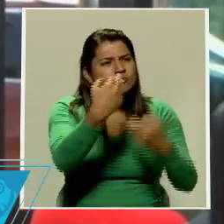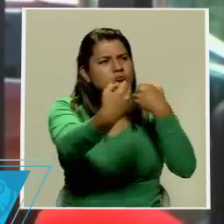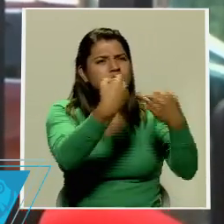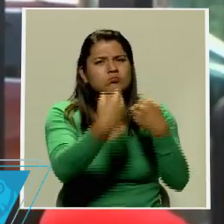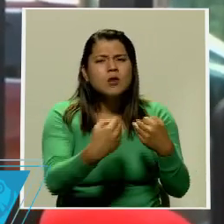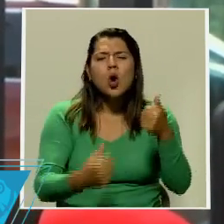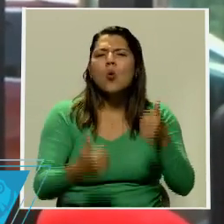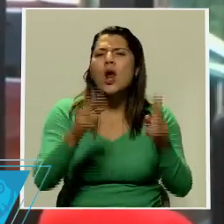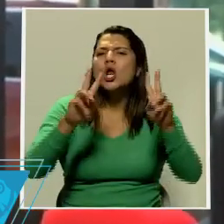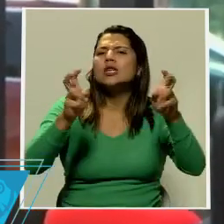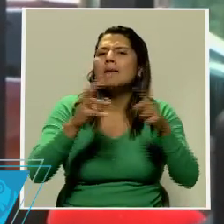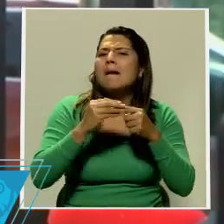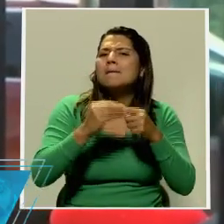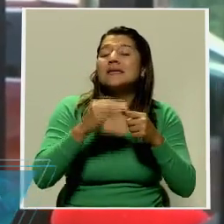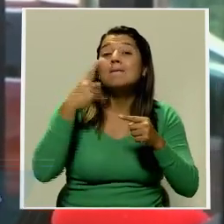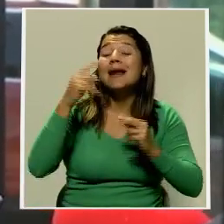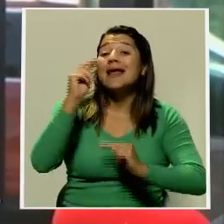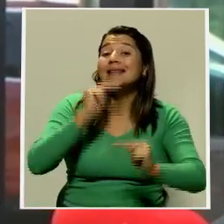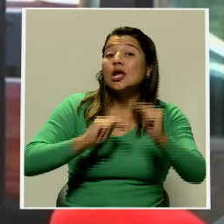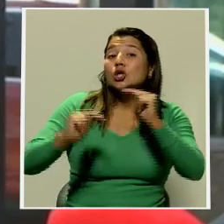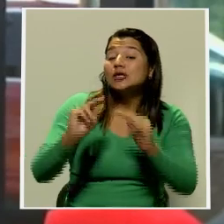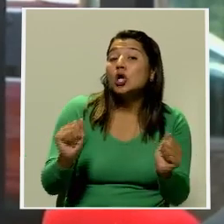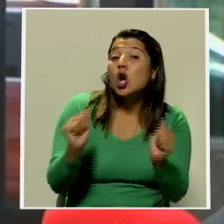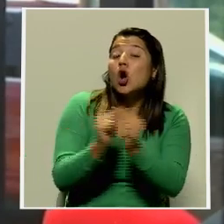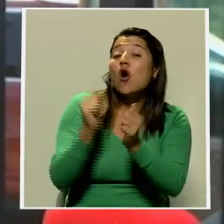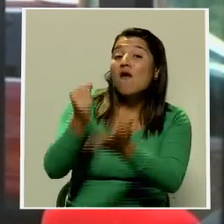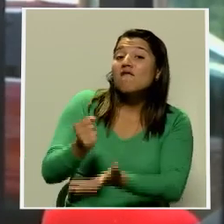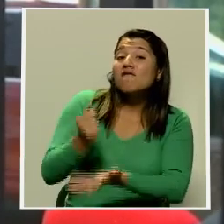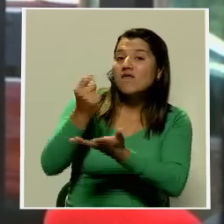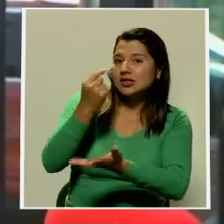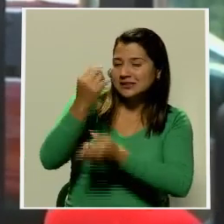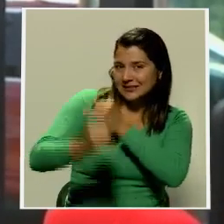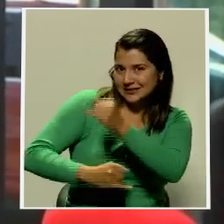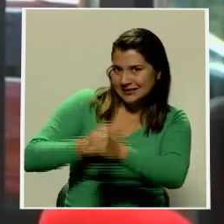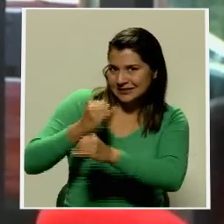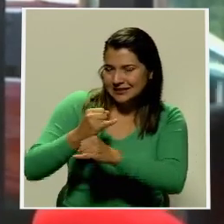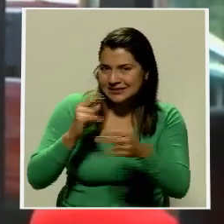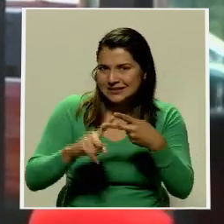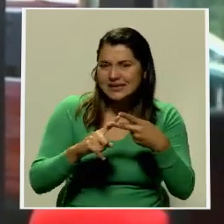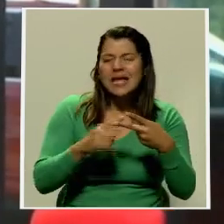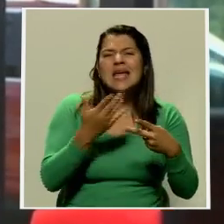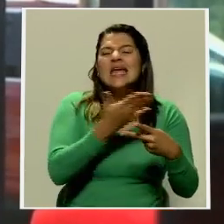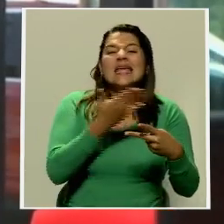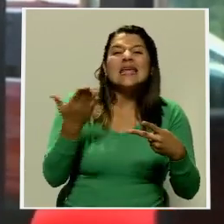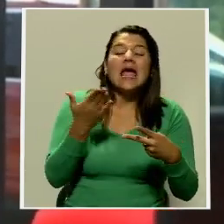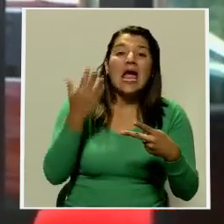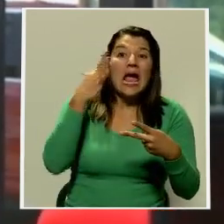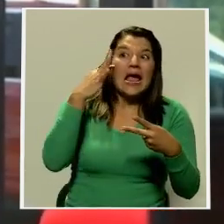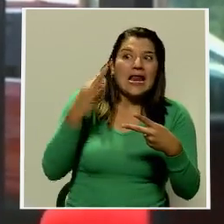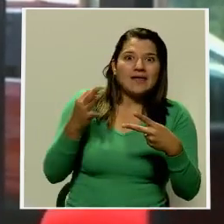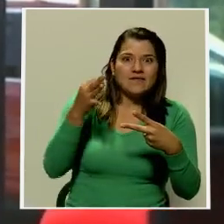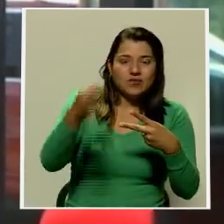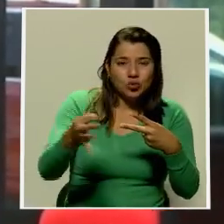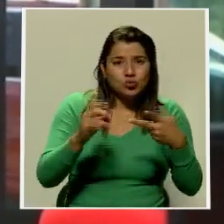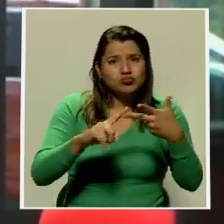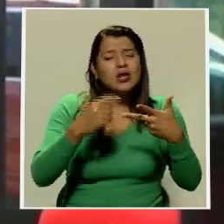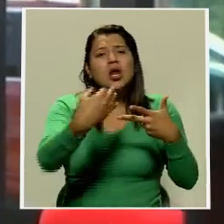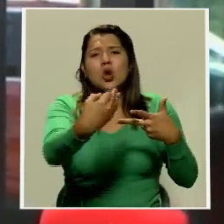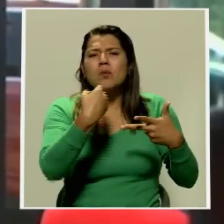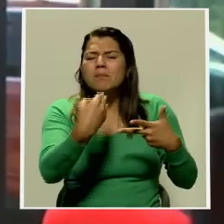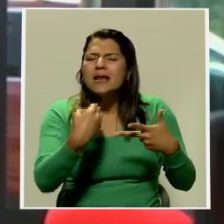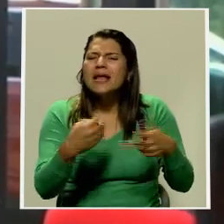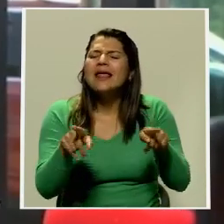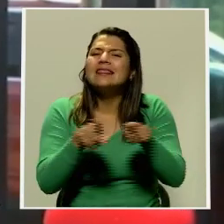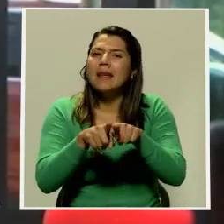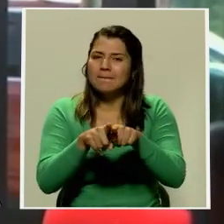ejes principales de esta negociación, cuáles son las estimaciones de cada uno de estos ejes y que nos expliquen cuál puede ser cada uno de